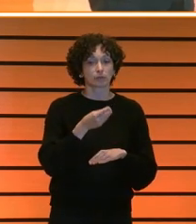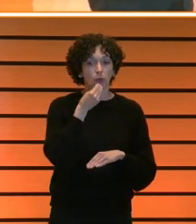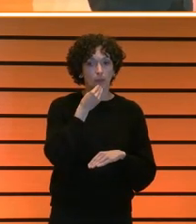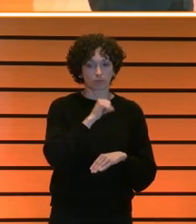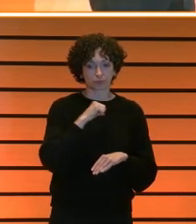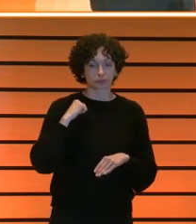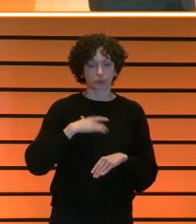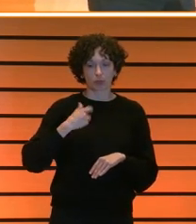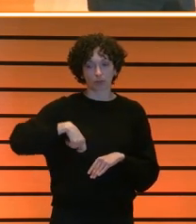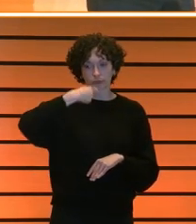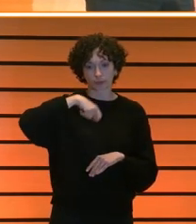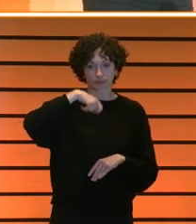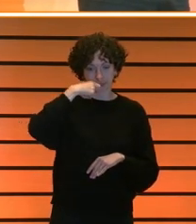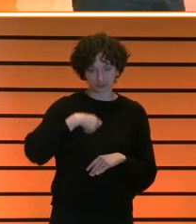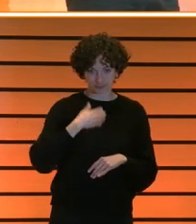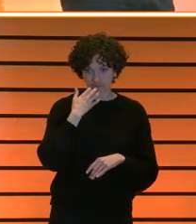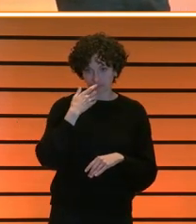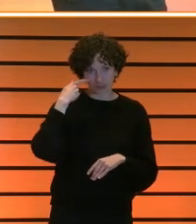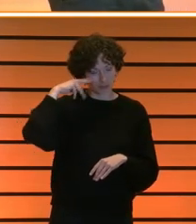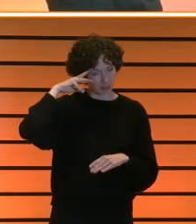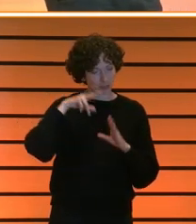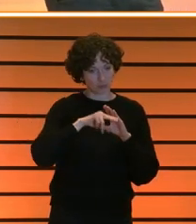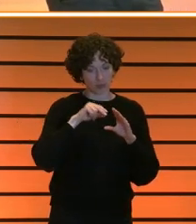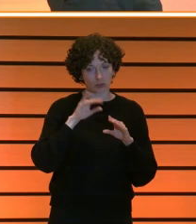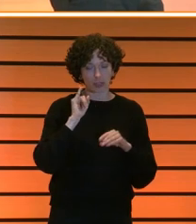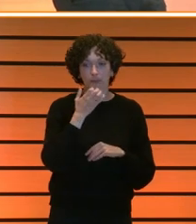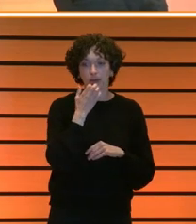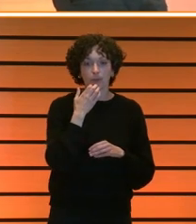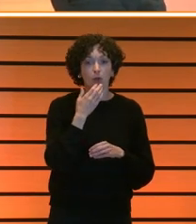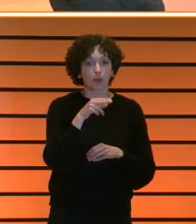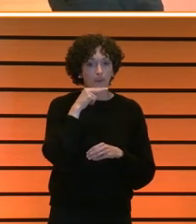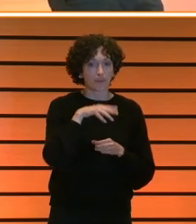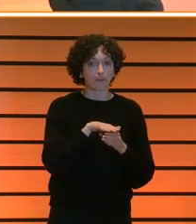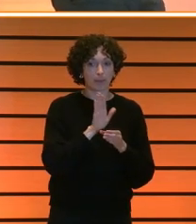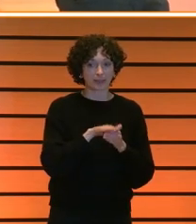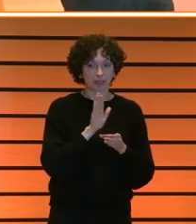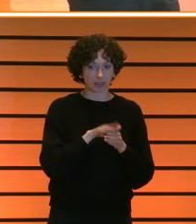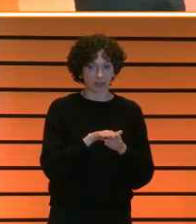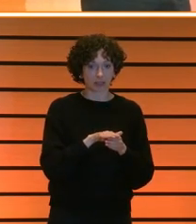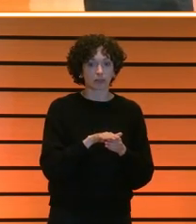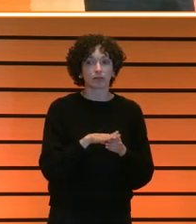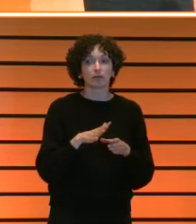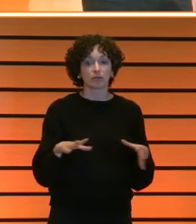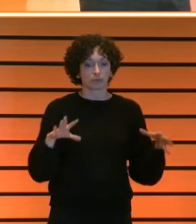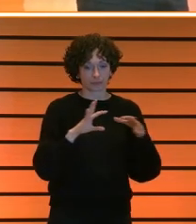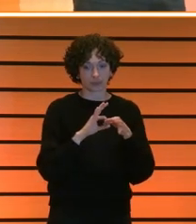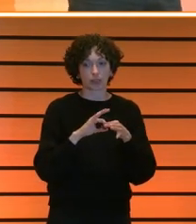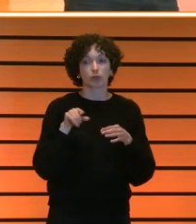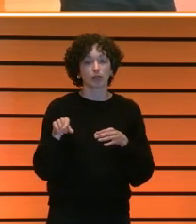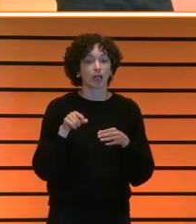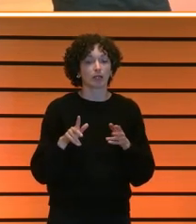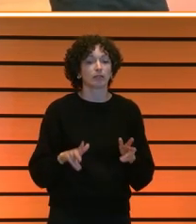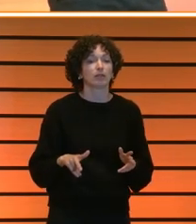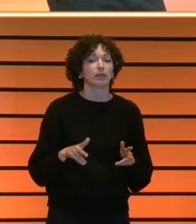poner vídeos de estas experiencias un inodoro que le pones asociado a un inodoro y te levanta te sienta